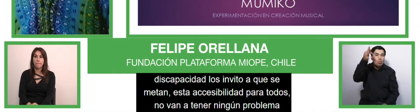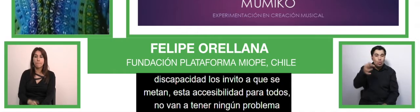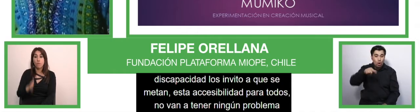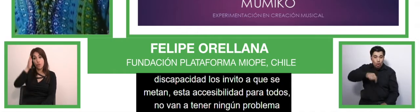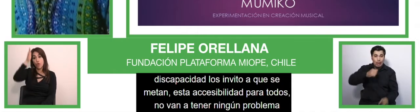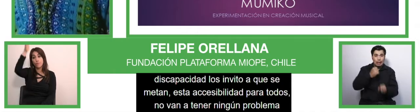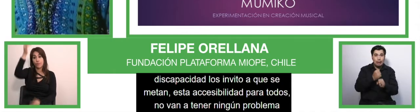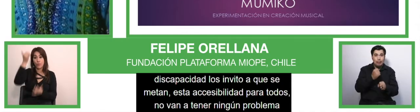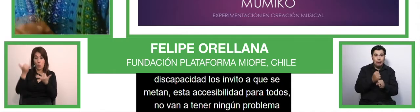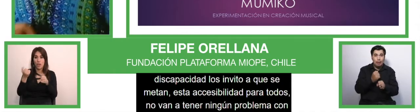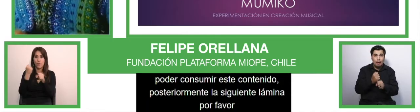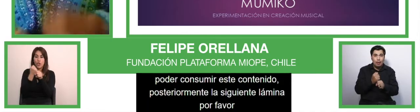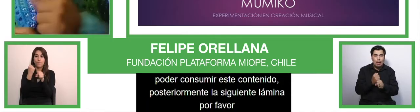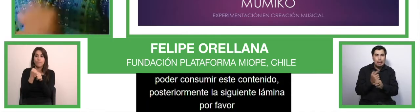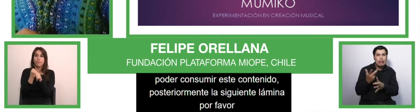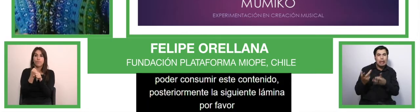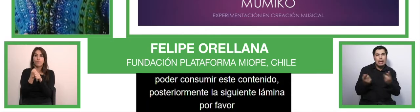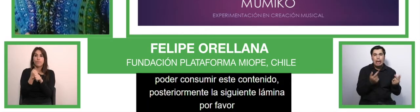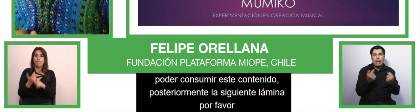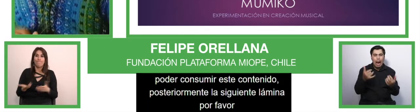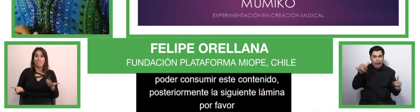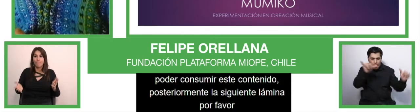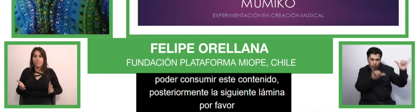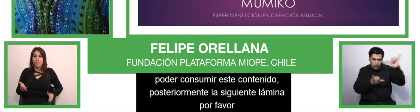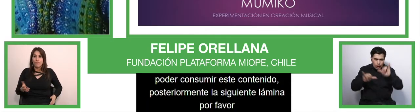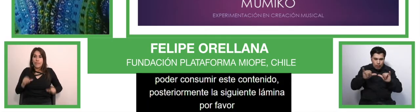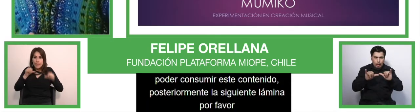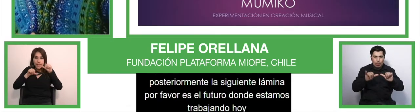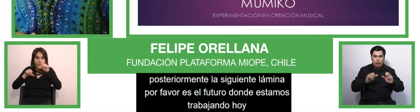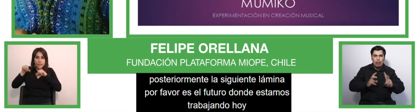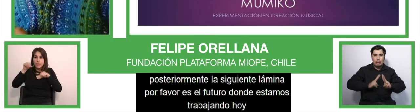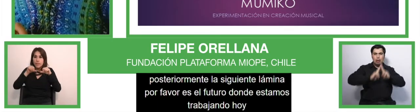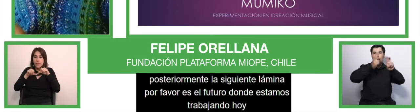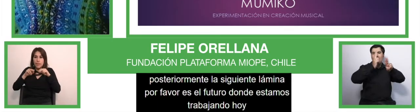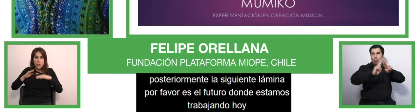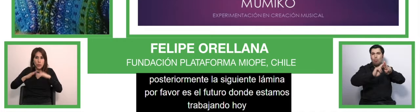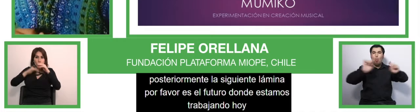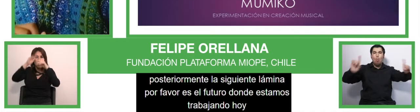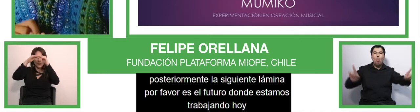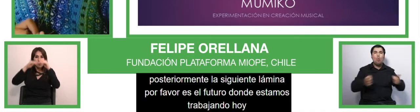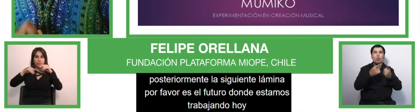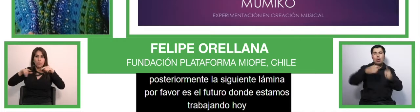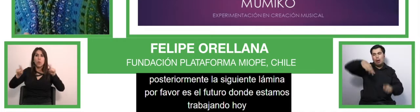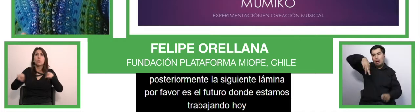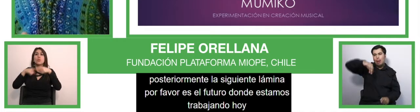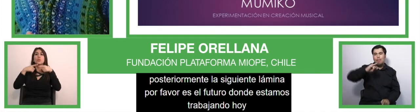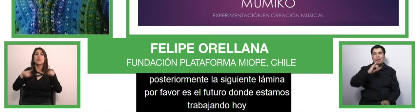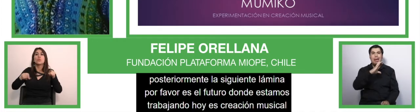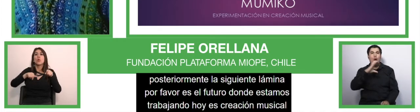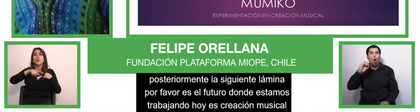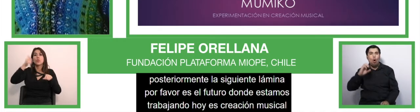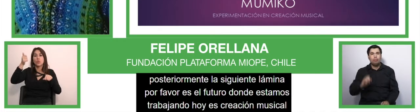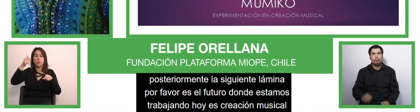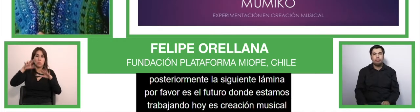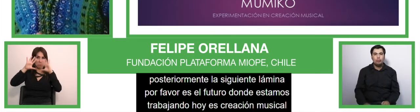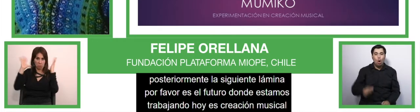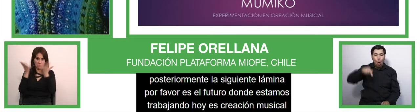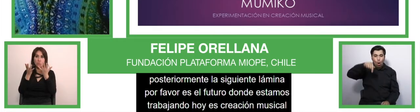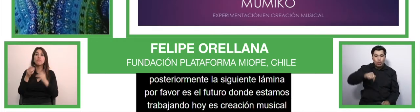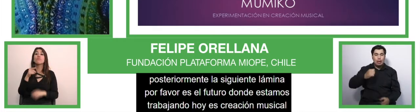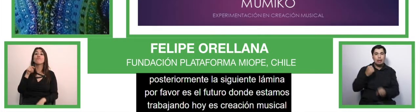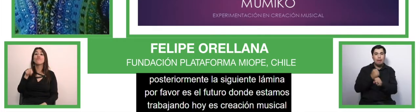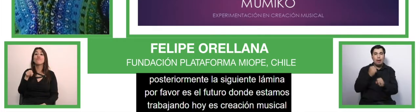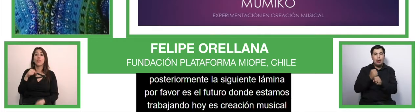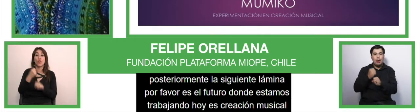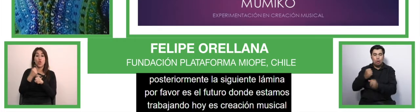día, que es experimentación y creación musical con Mumico. Hoy día estamos trabajando con fondos internacionales y